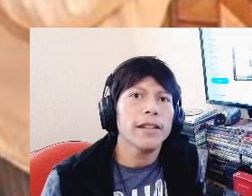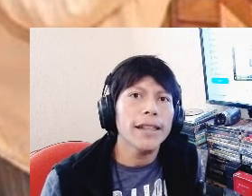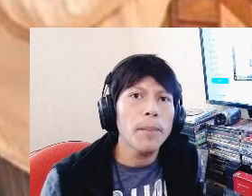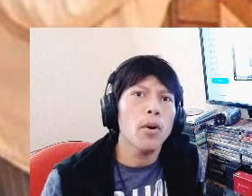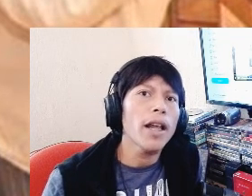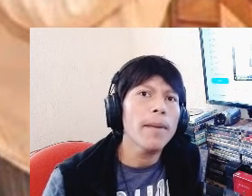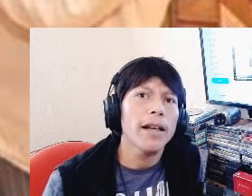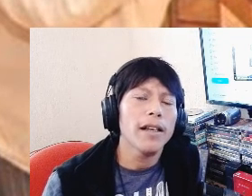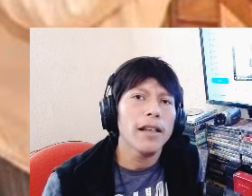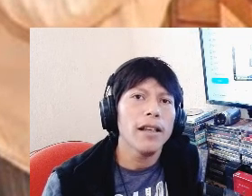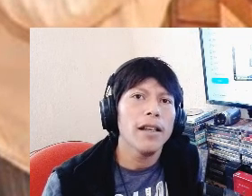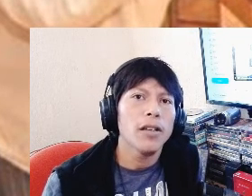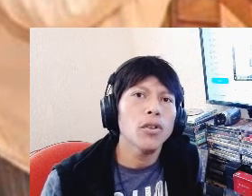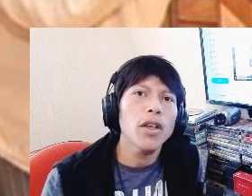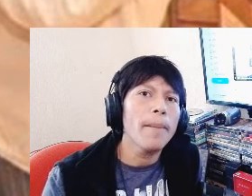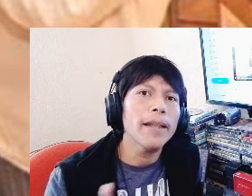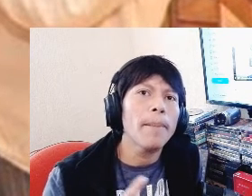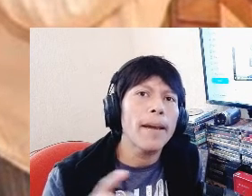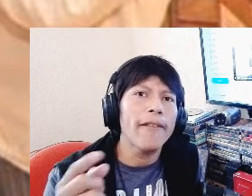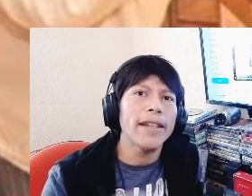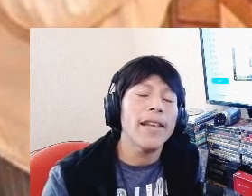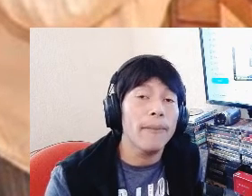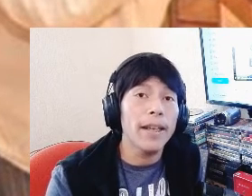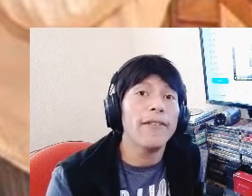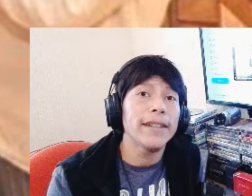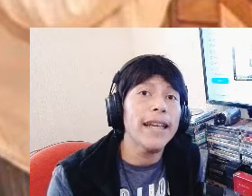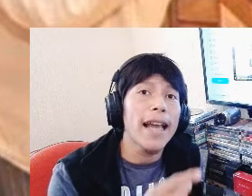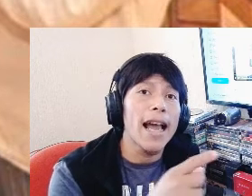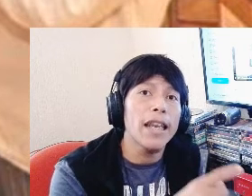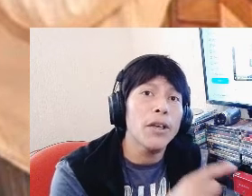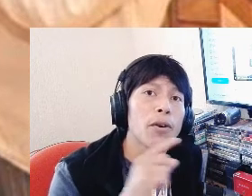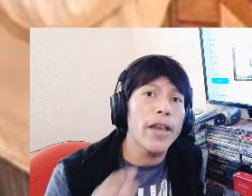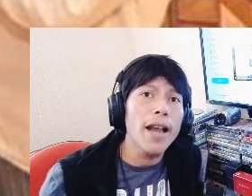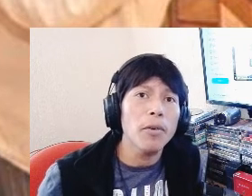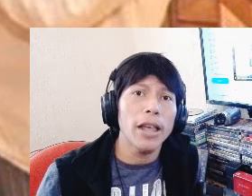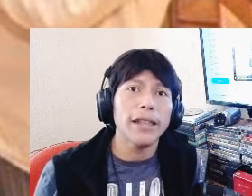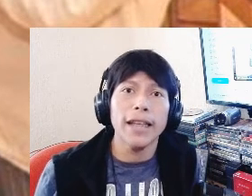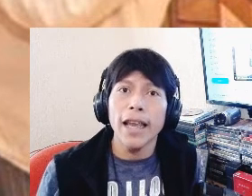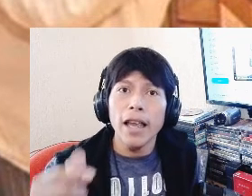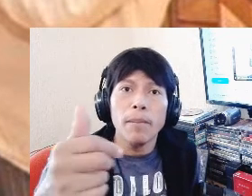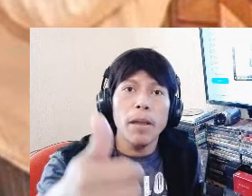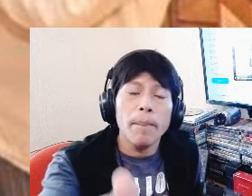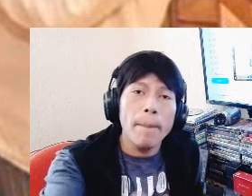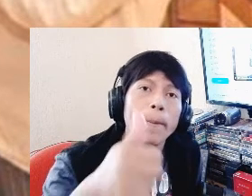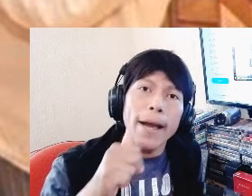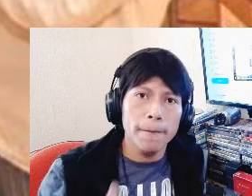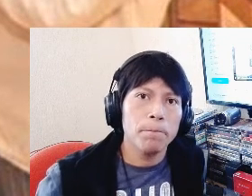es ese programa. No solamente para beneficiar al hijo de AMLO, es decir,